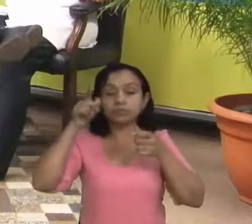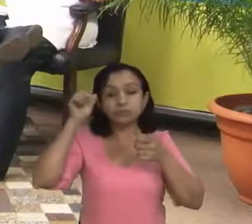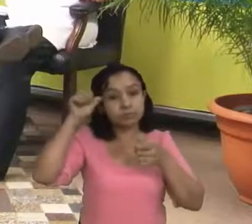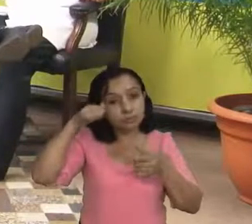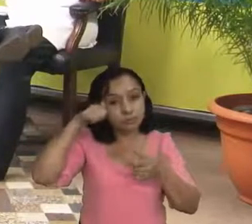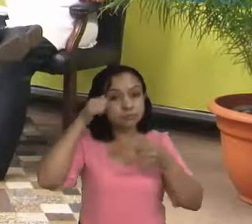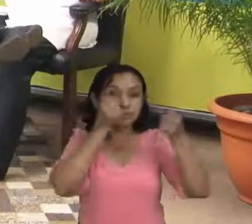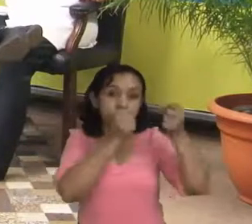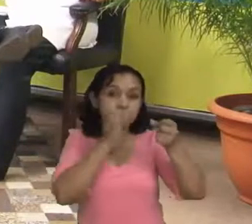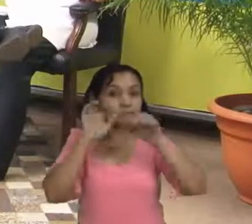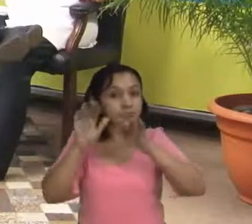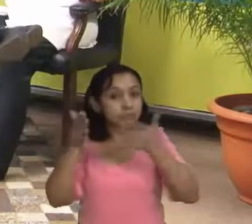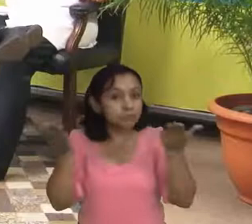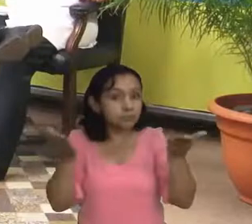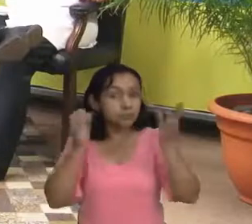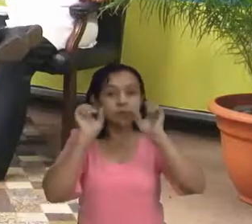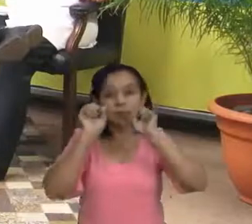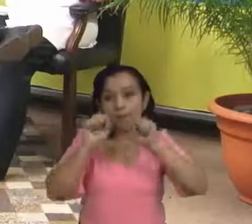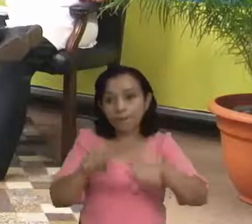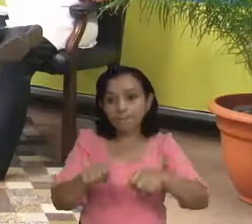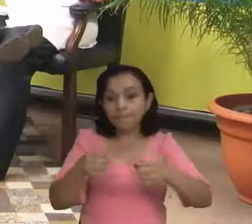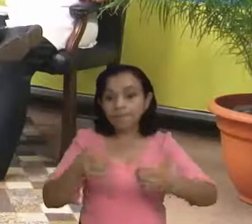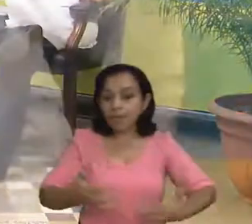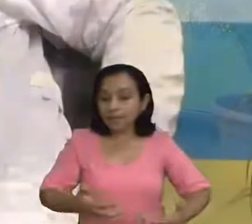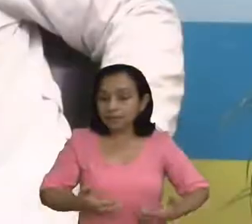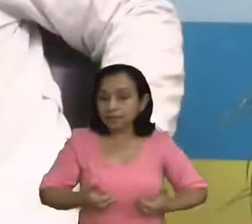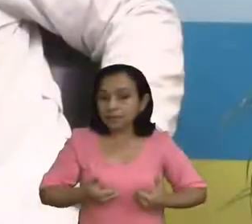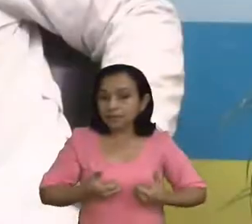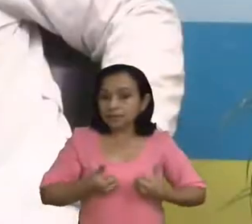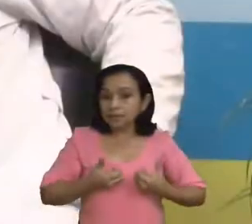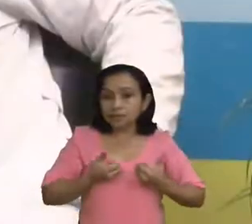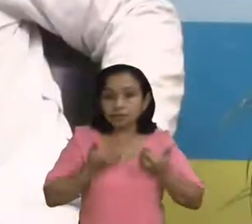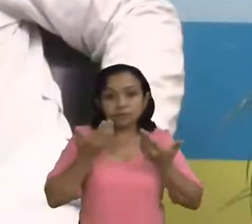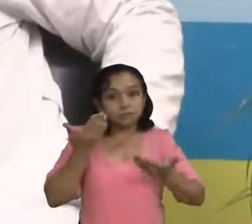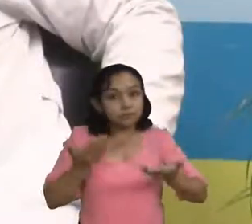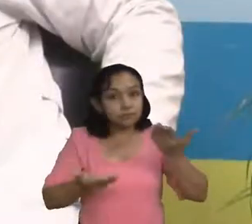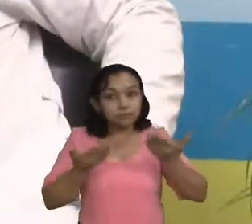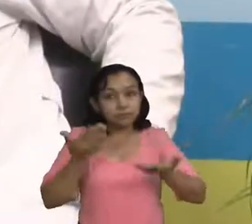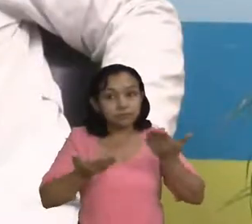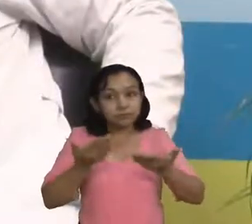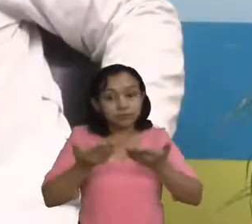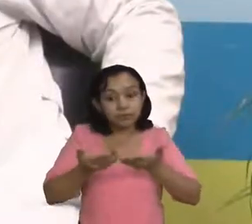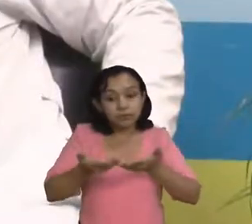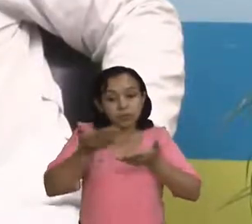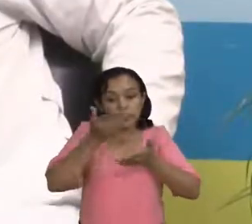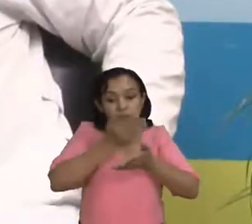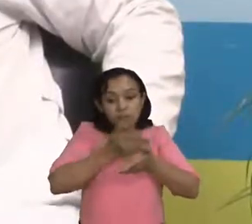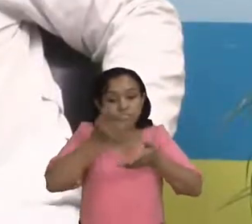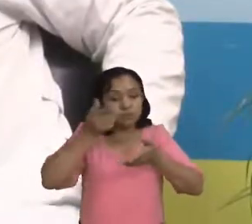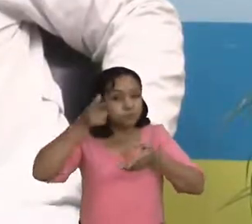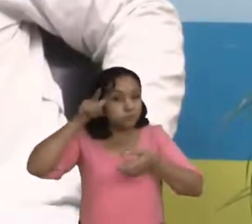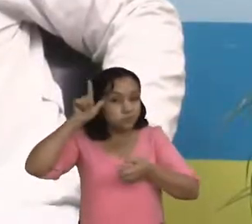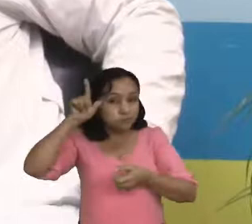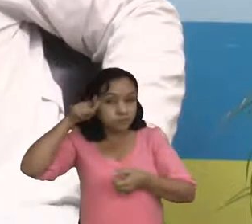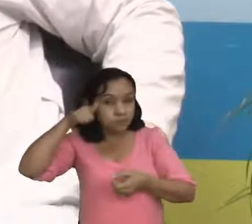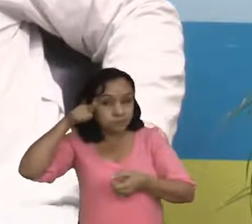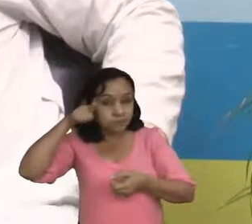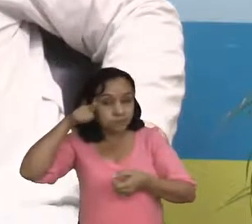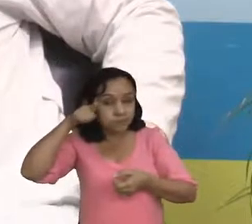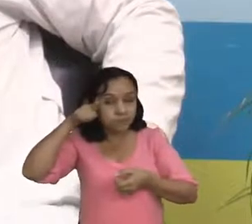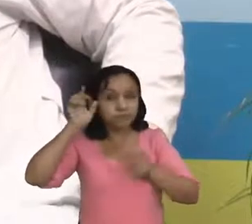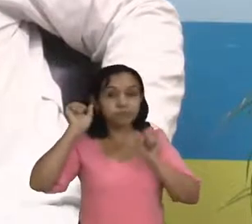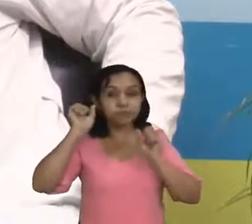obstrucción de estas. O puede deberse a cánceres propios también, o cánceres retroperitoneales o cánceres peritoneales, ya sea de las